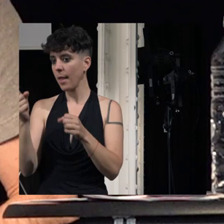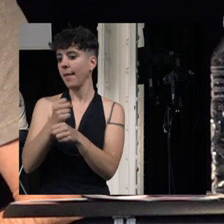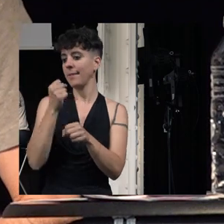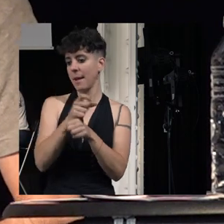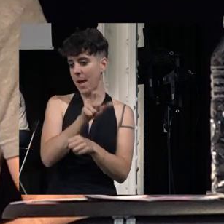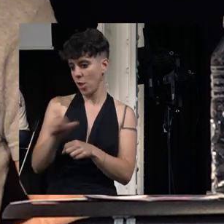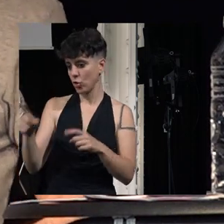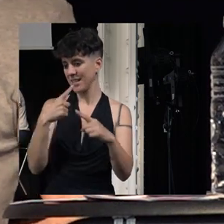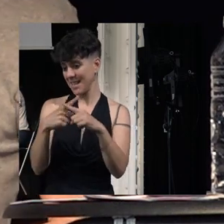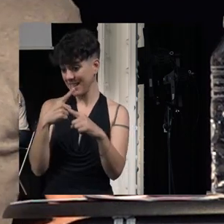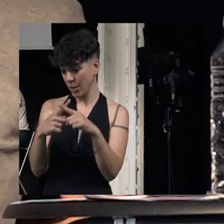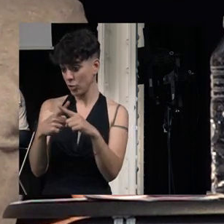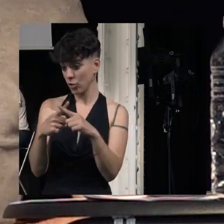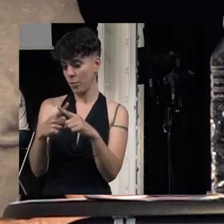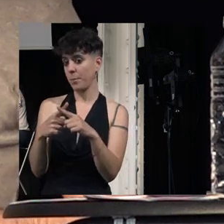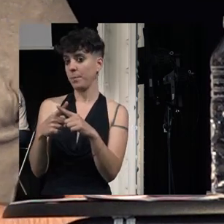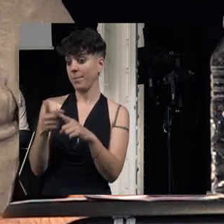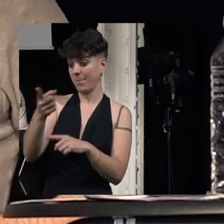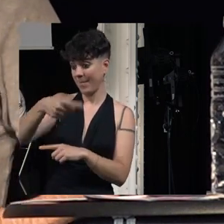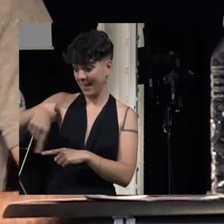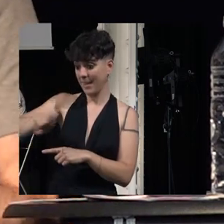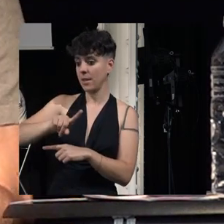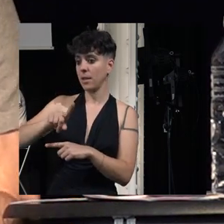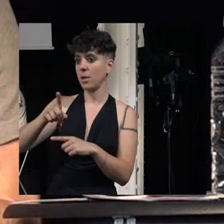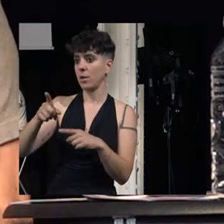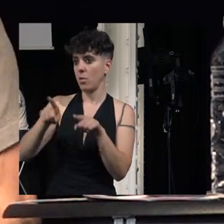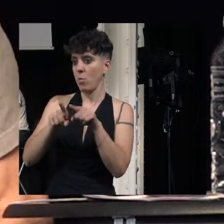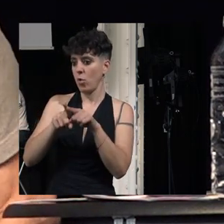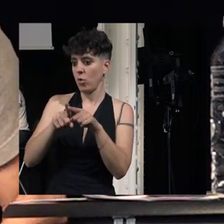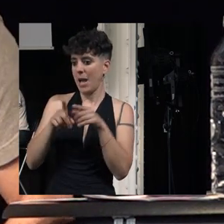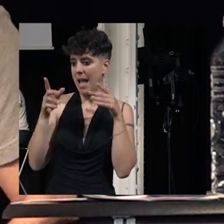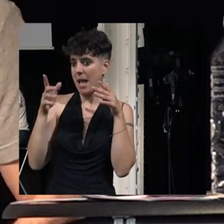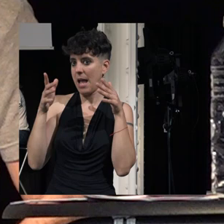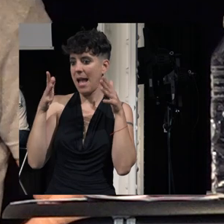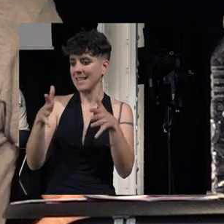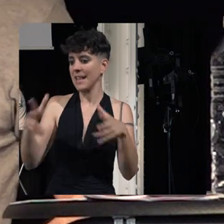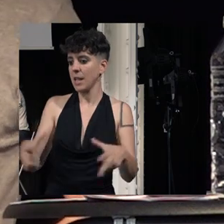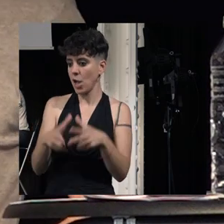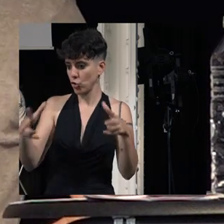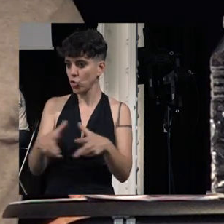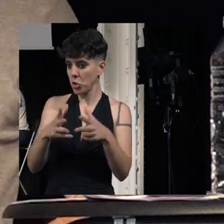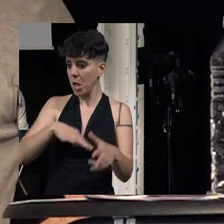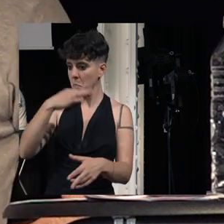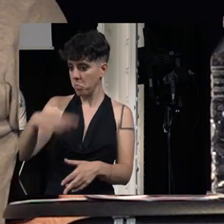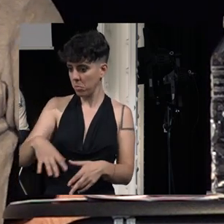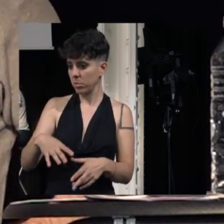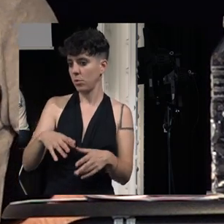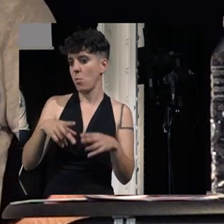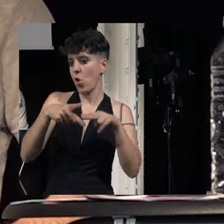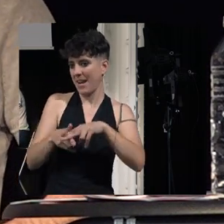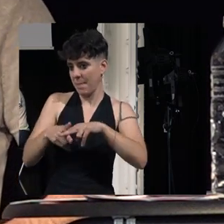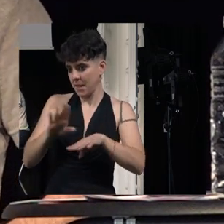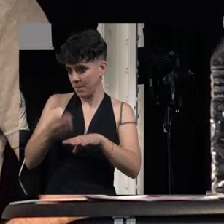del sexo, donde puedan no solo practicar la asistencia social mutua con instrumentos para eso, pero